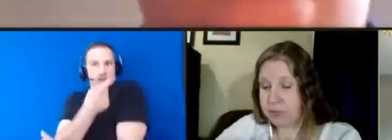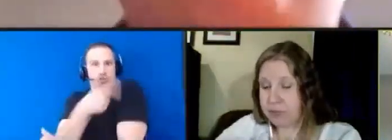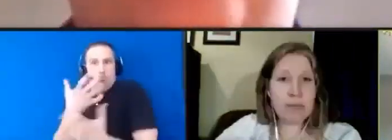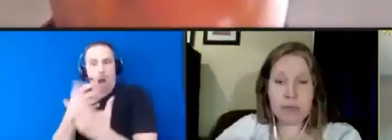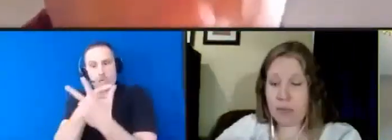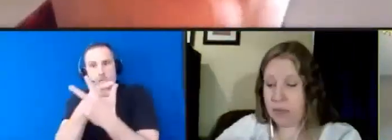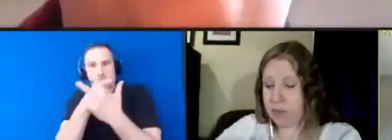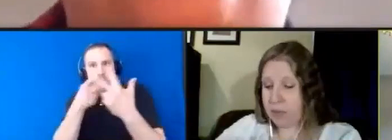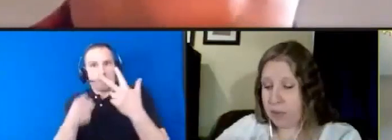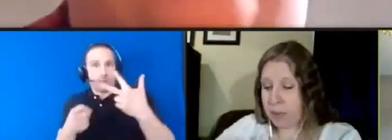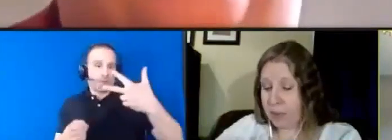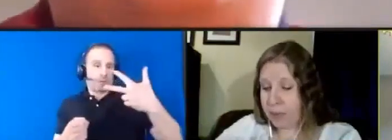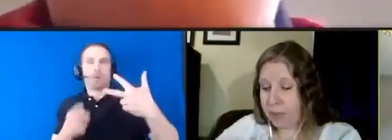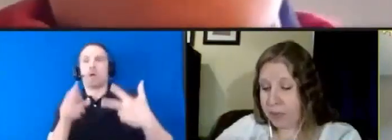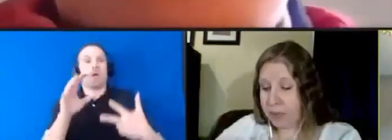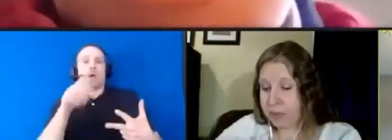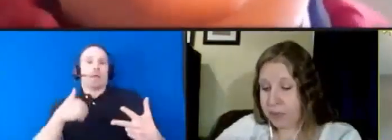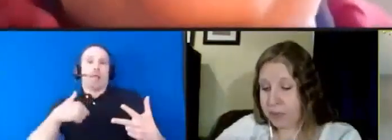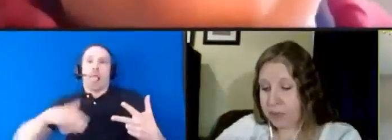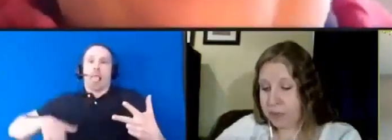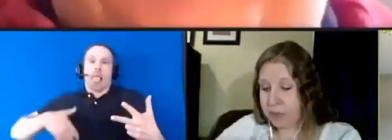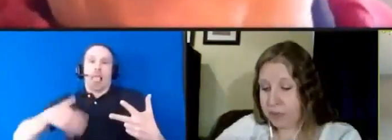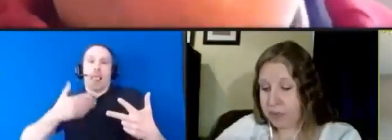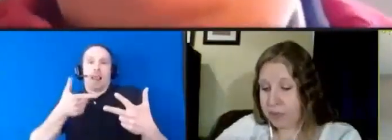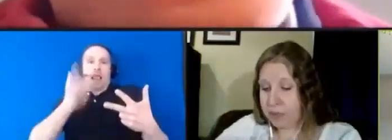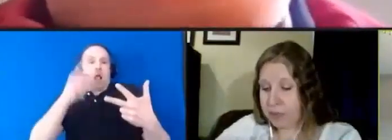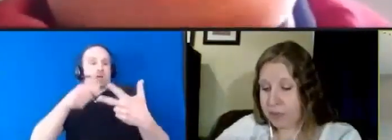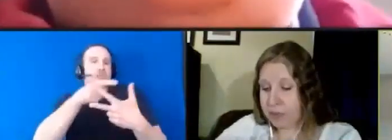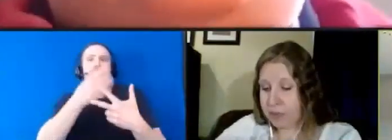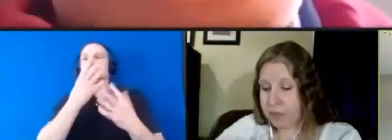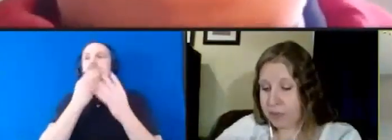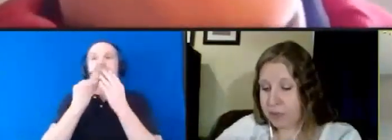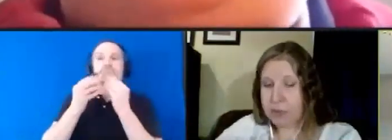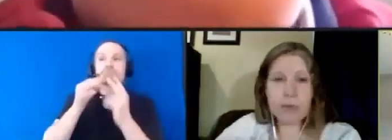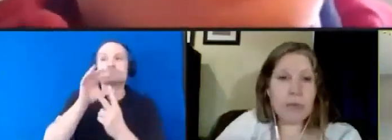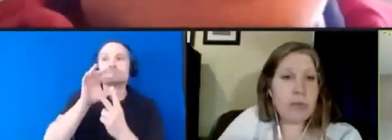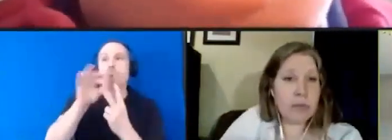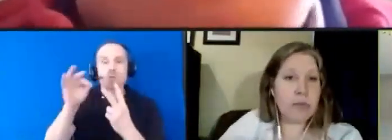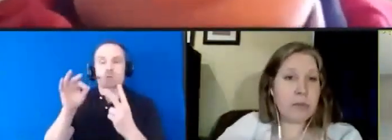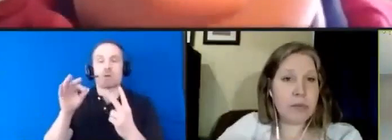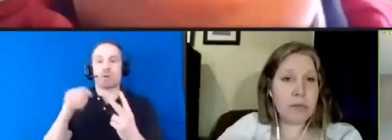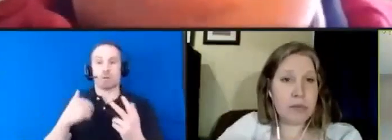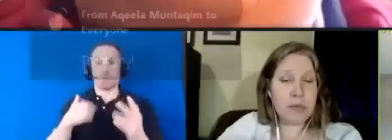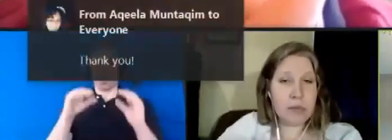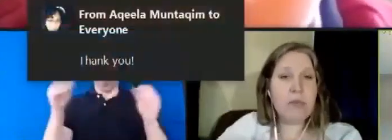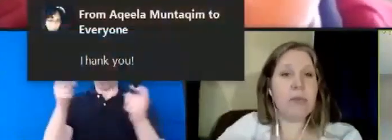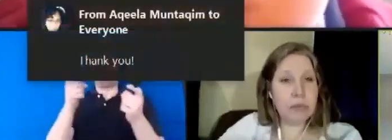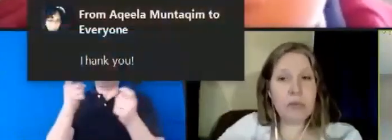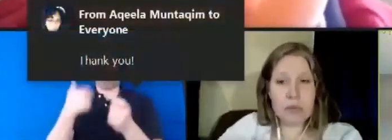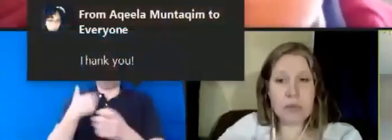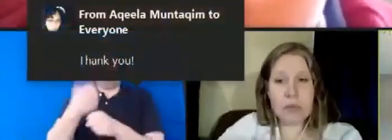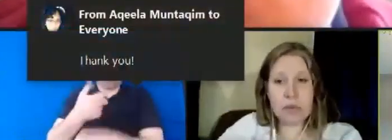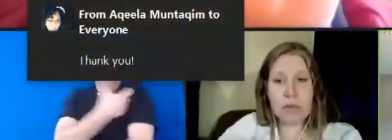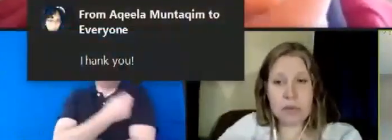y está la mente de muchas personas en la organización y la pregunta